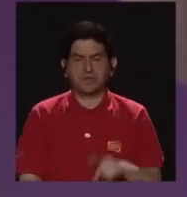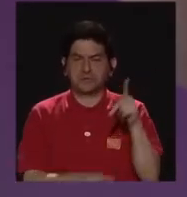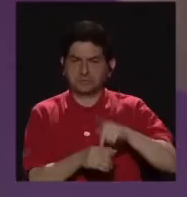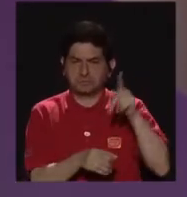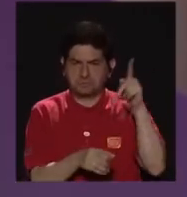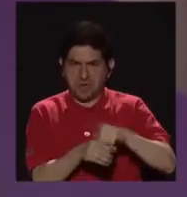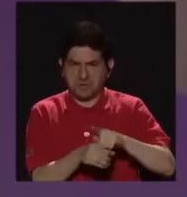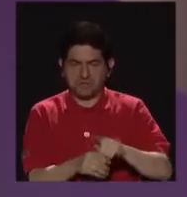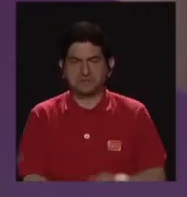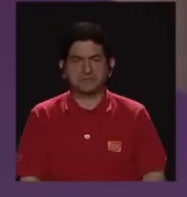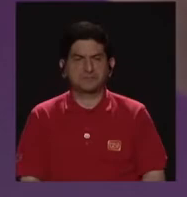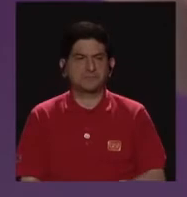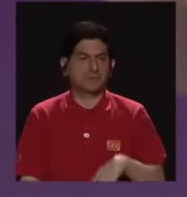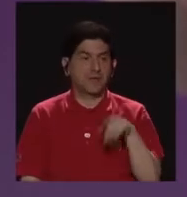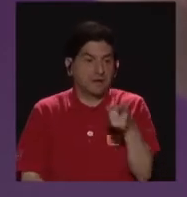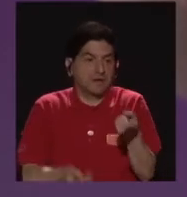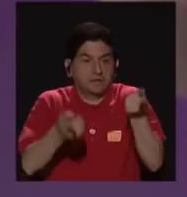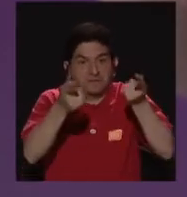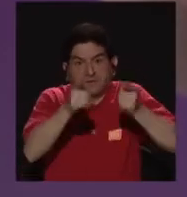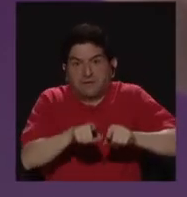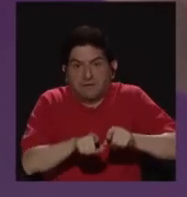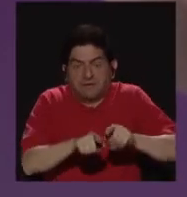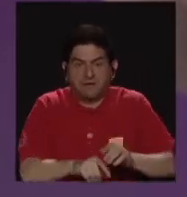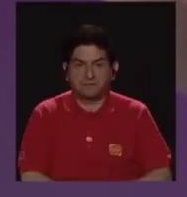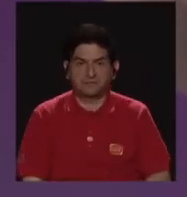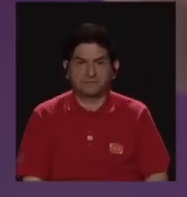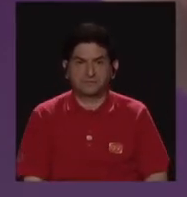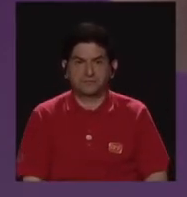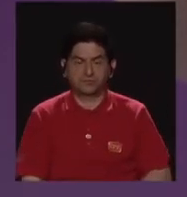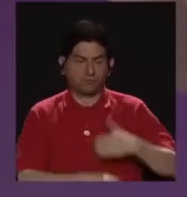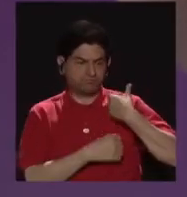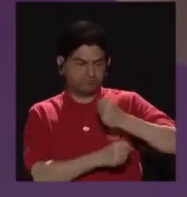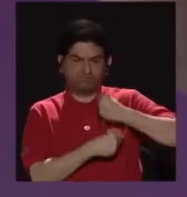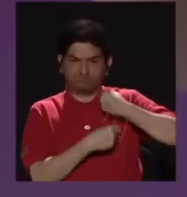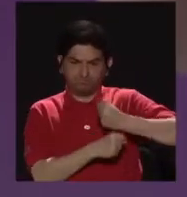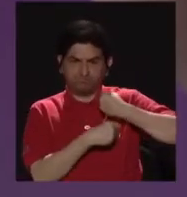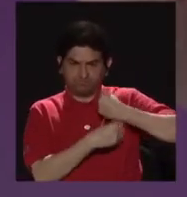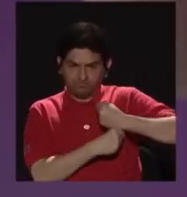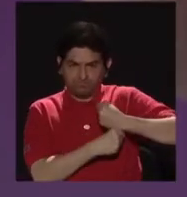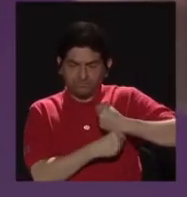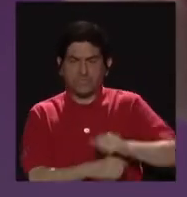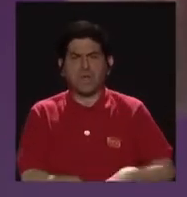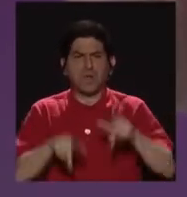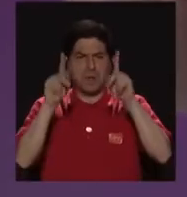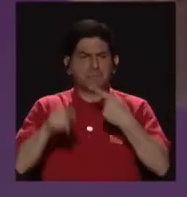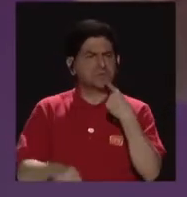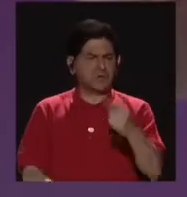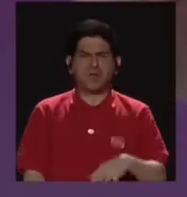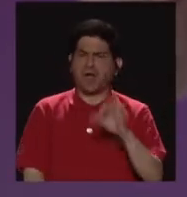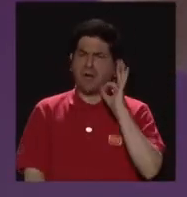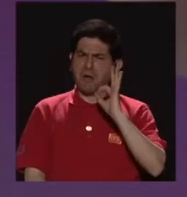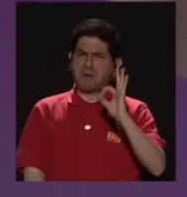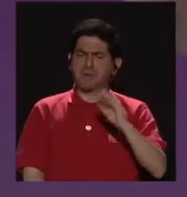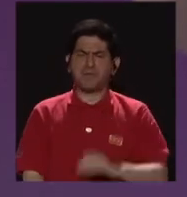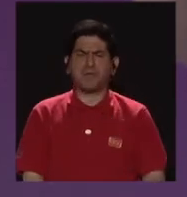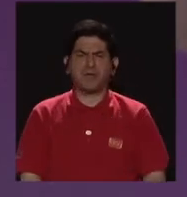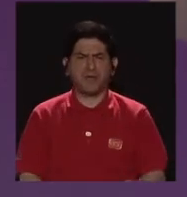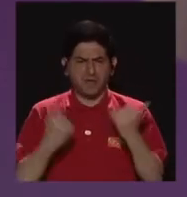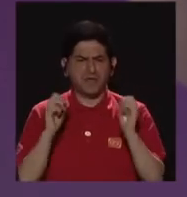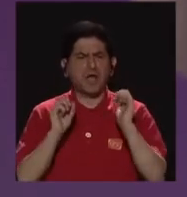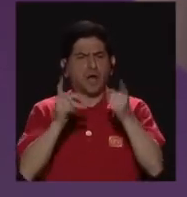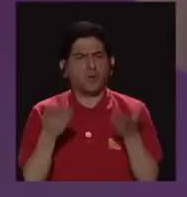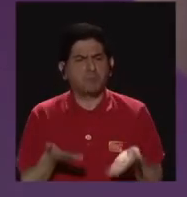de una de las de lo militar entonces si la gente puede decir que bien vamos le están dando